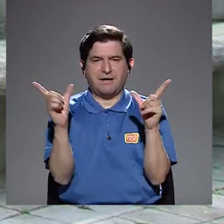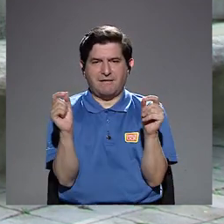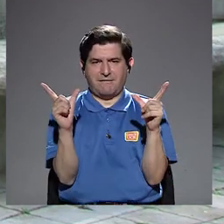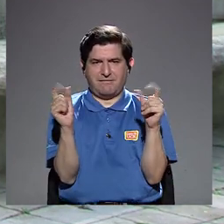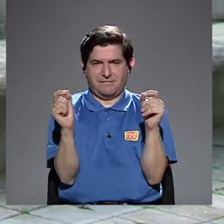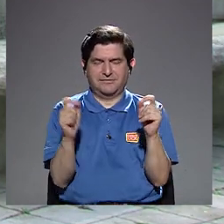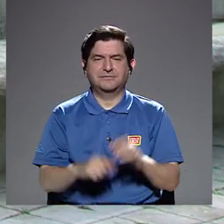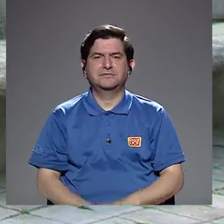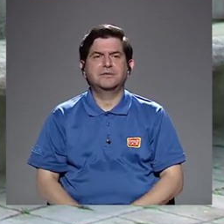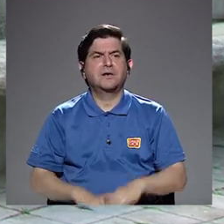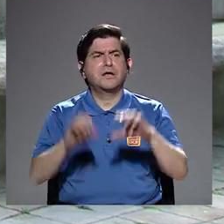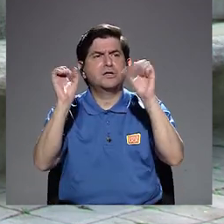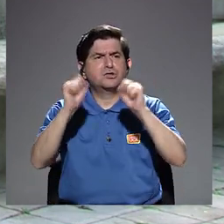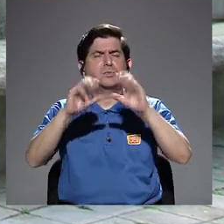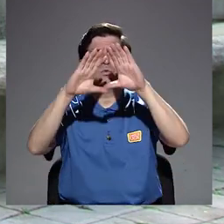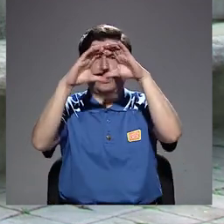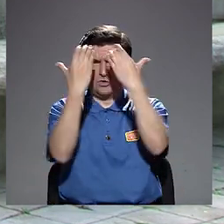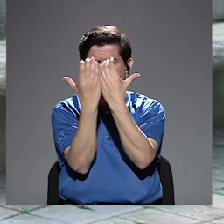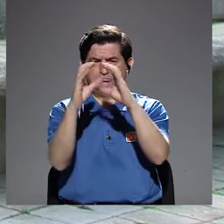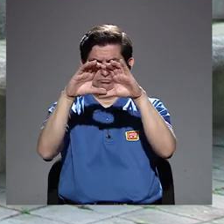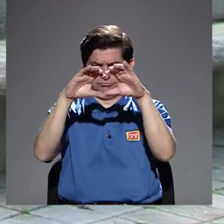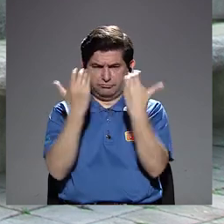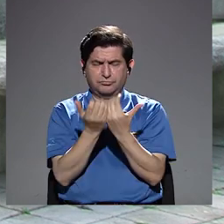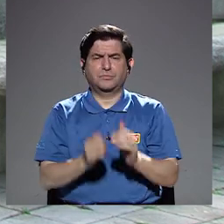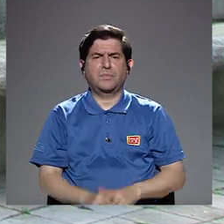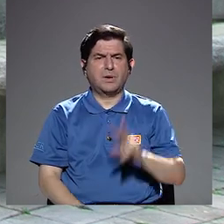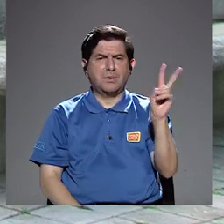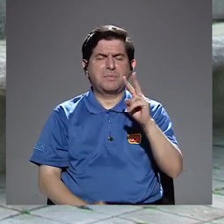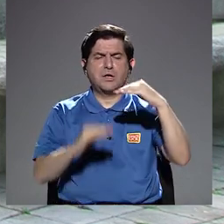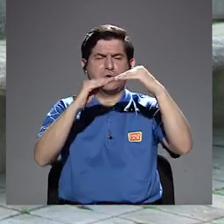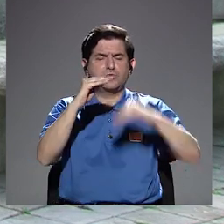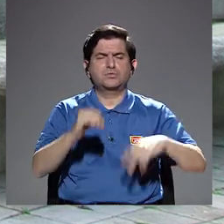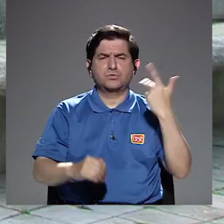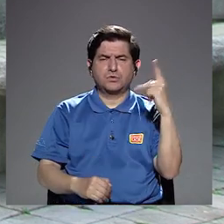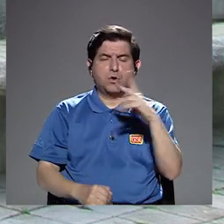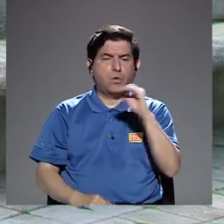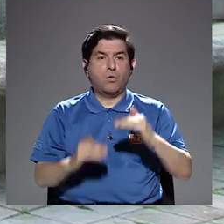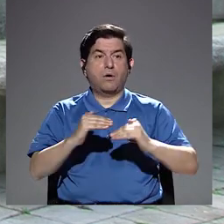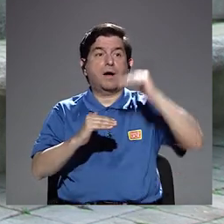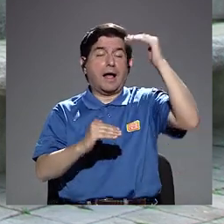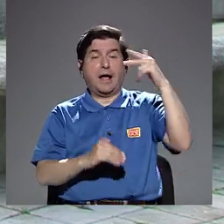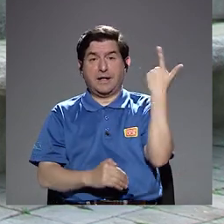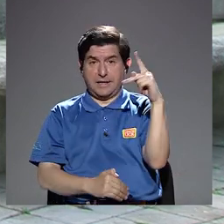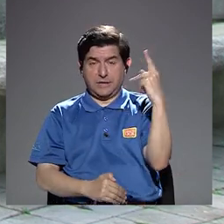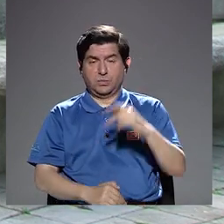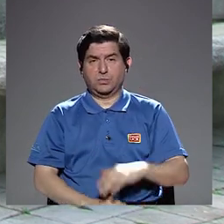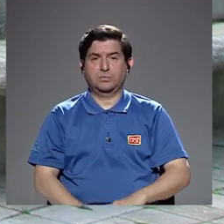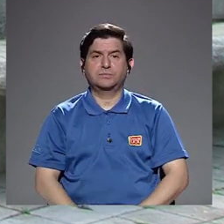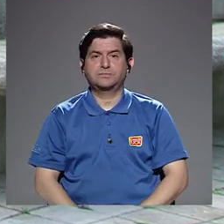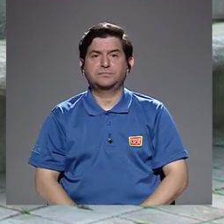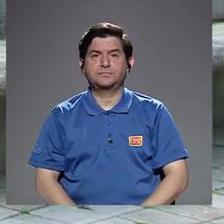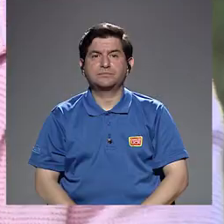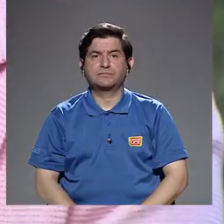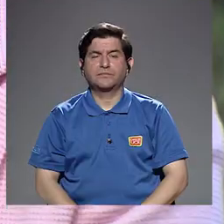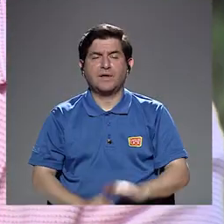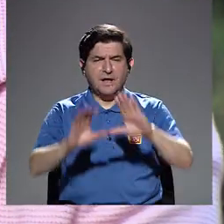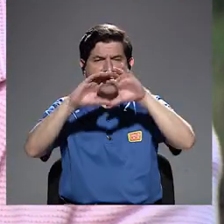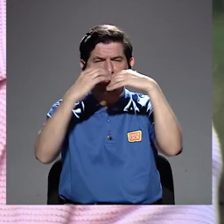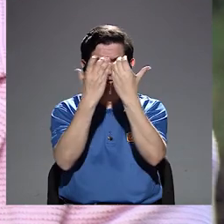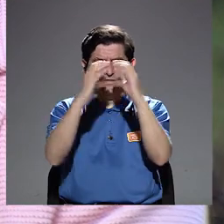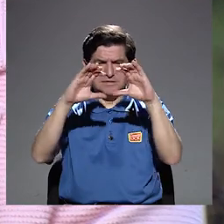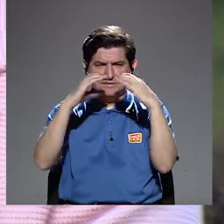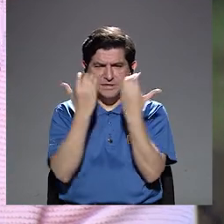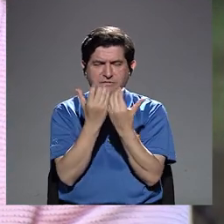cáncer. Inclusive se pueden catalogar en virus de bajo riesgo y virus de alto riesgo.